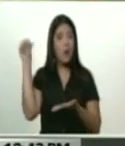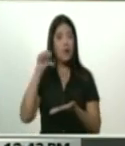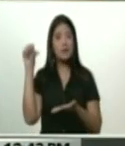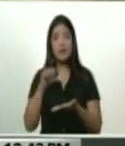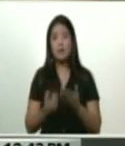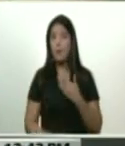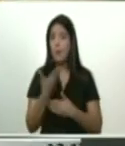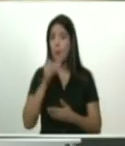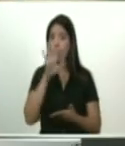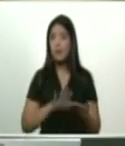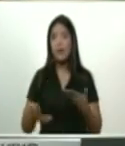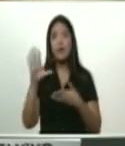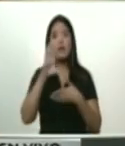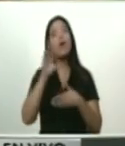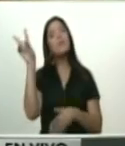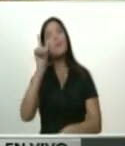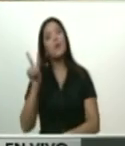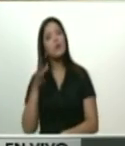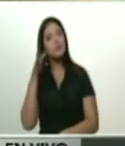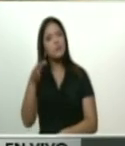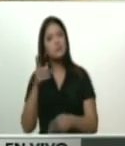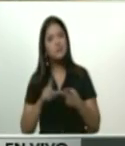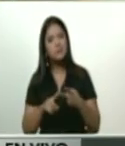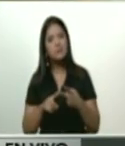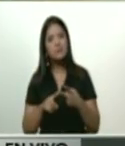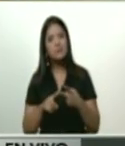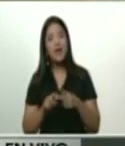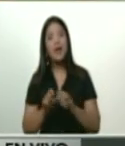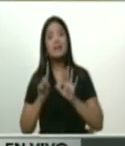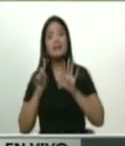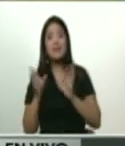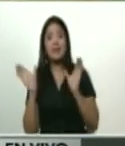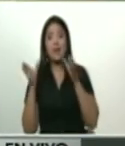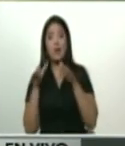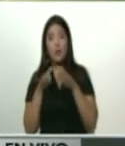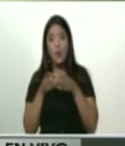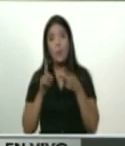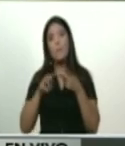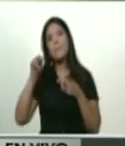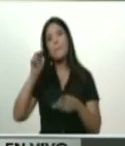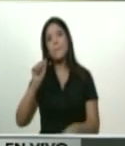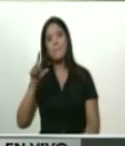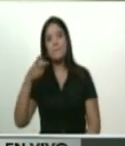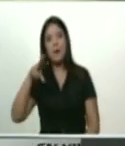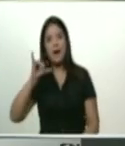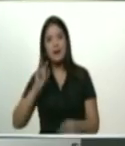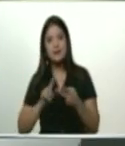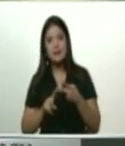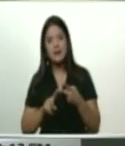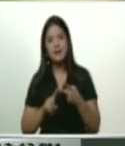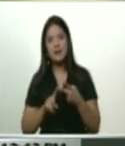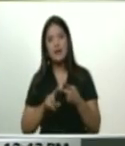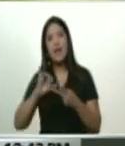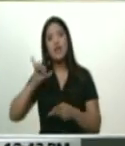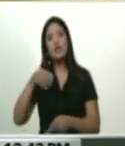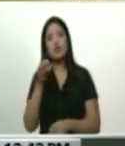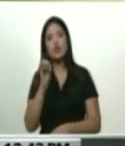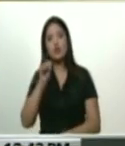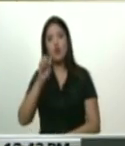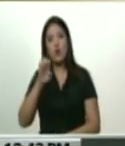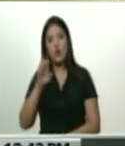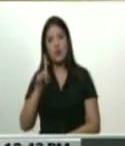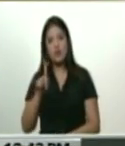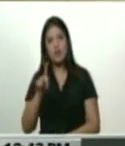del continente, y por Venezuela estará La Séptima Bohemia, Magia Caribeña, Bani Costa, Joseph Amado y